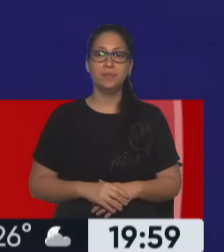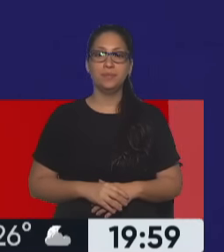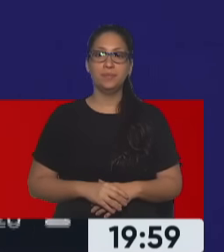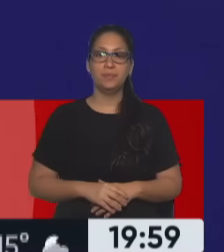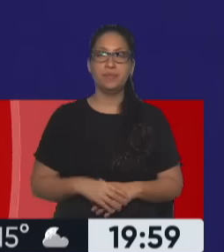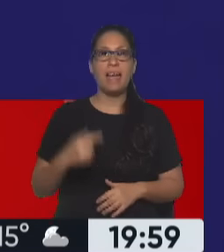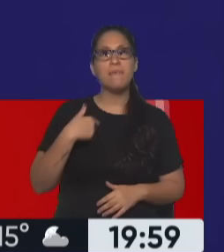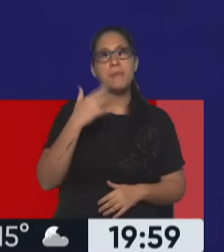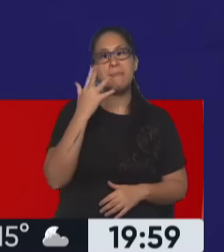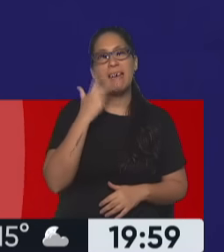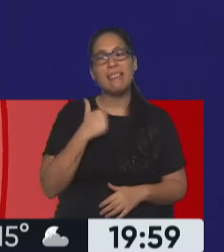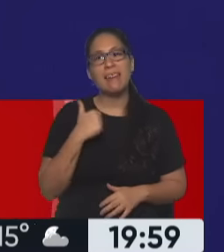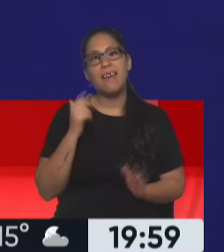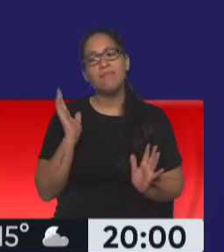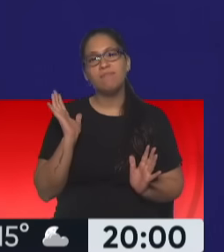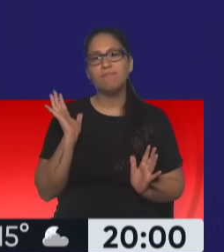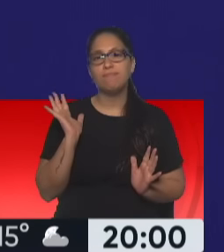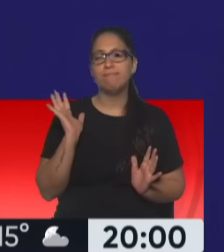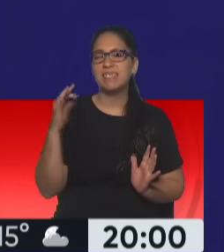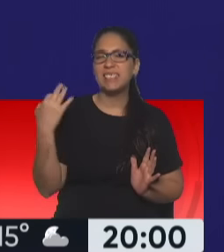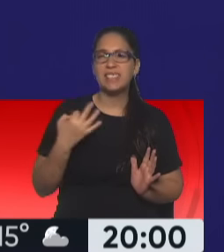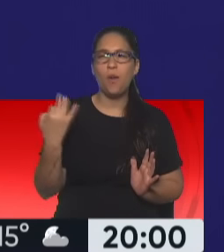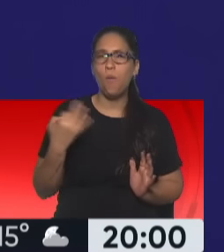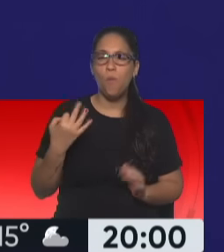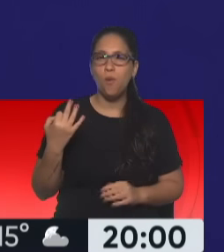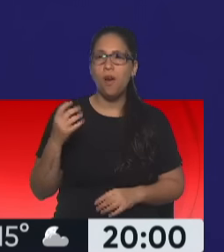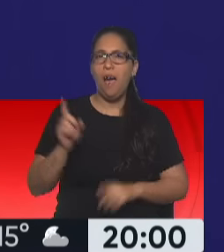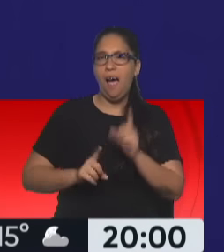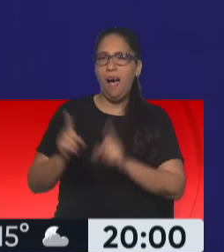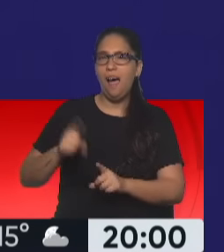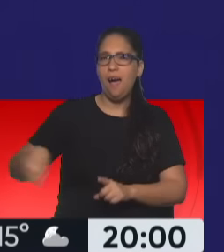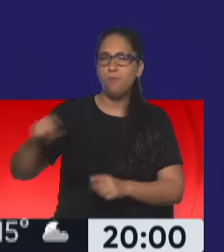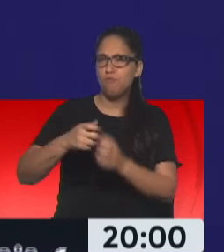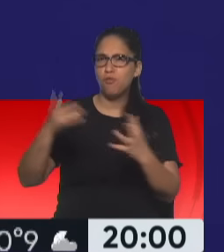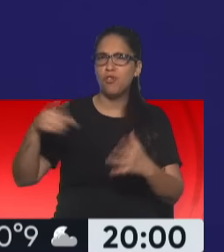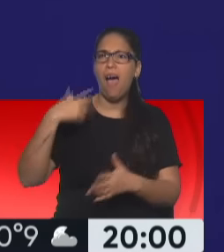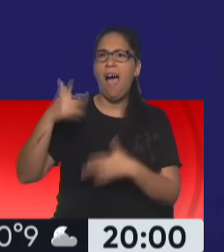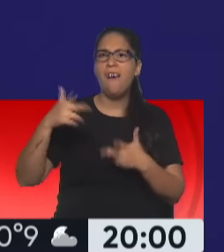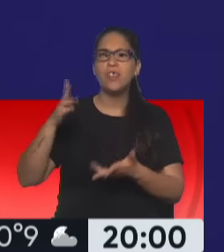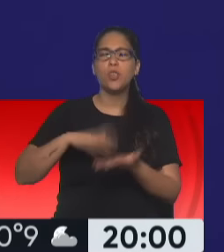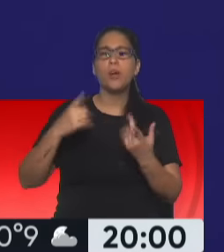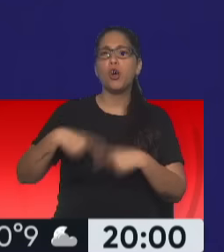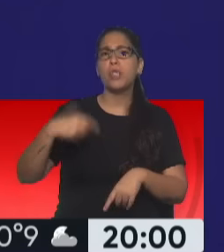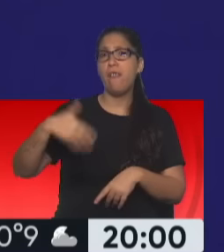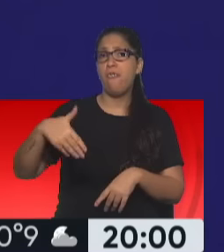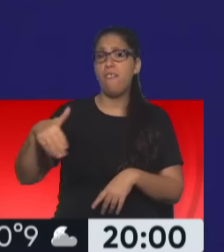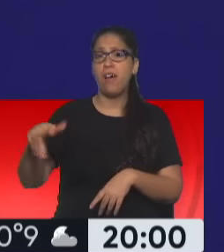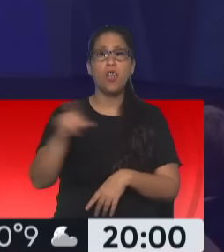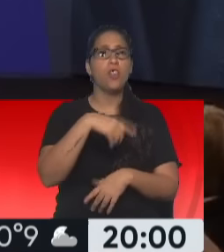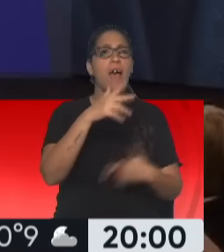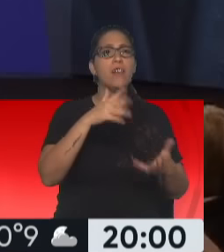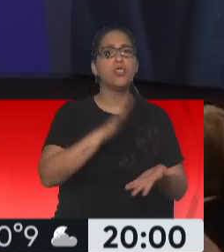a mí me encantaría ver, porque digo, me juego que hay muchos que hablan de expectativas racionales y al mismo tiempo hablan de